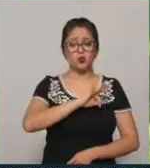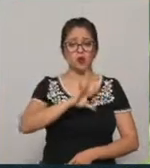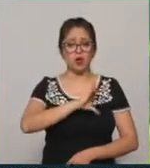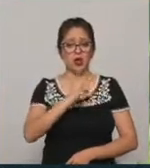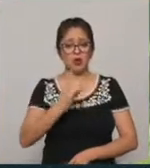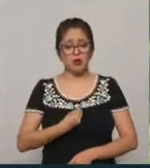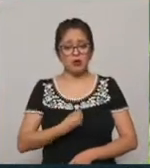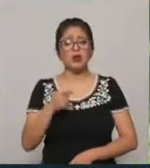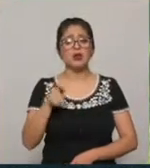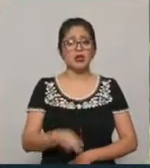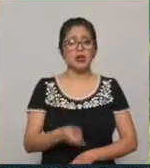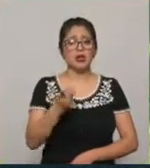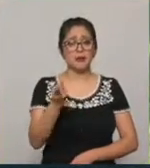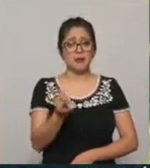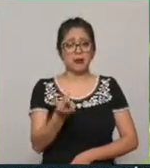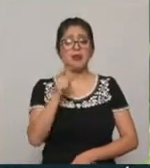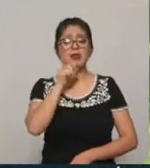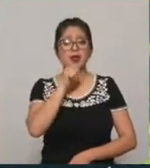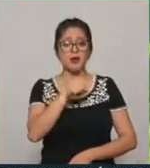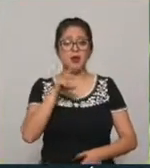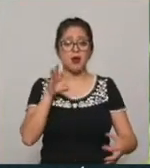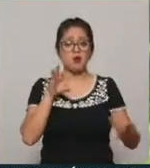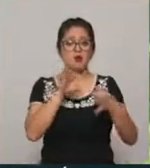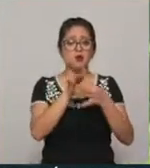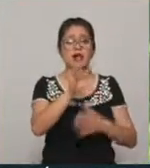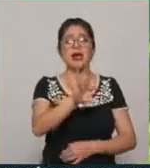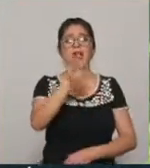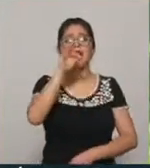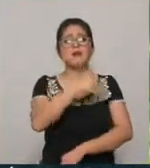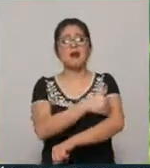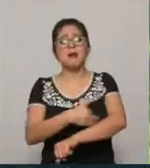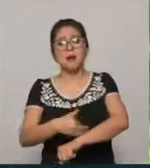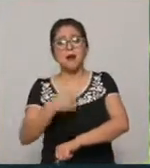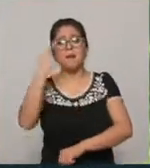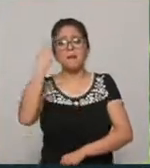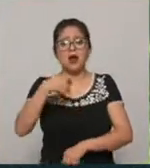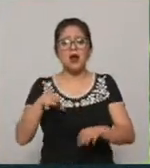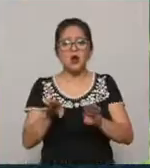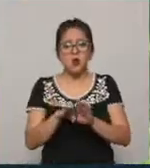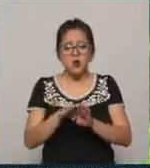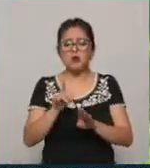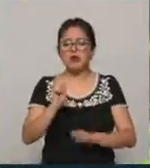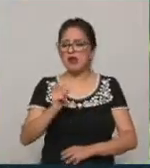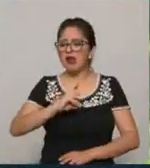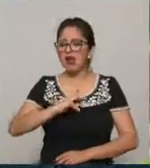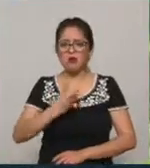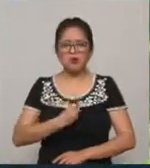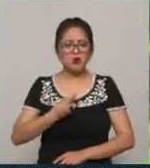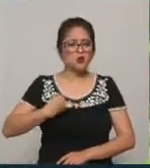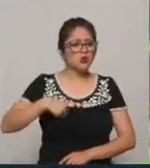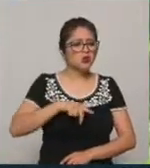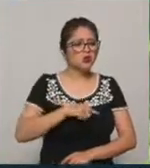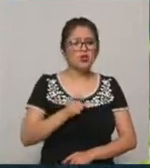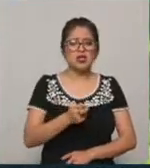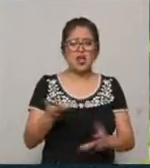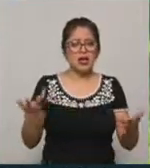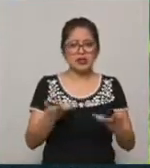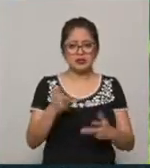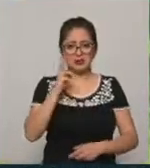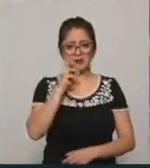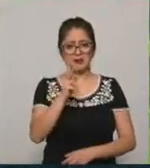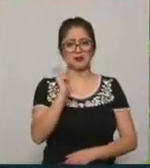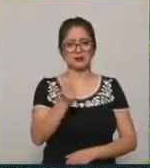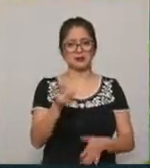también los perritos eligen a la familia que quieren. Pero pues para hablarnos sobre el proceso de adopción y todo lo que tenemos que hacer, Vania nos contó esto al